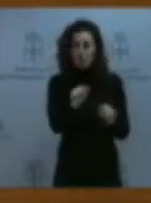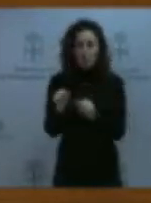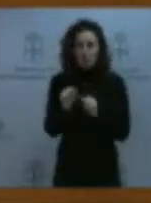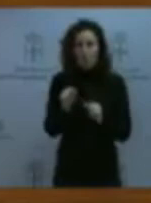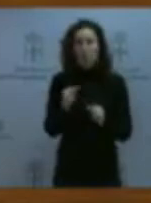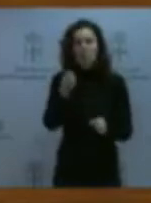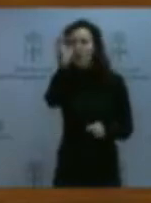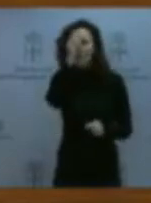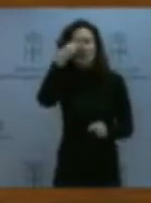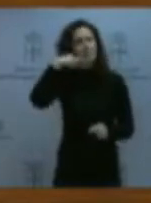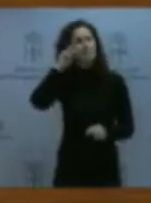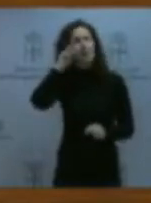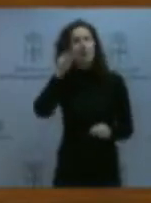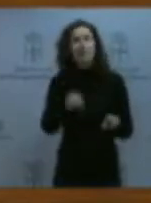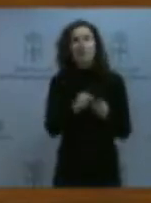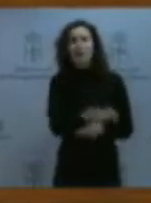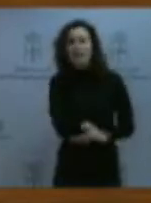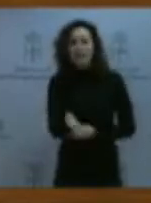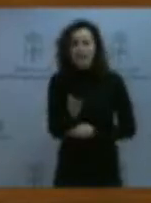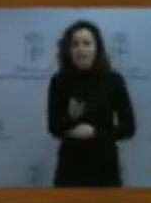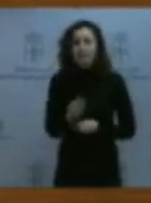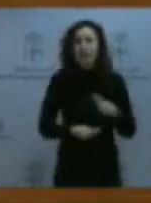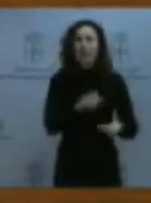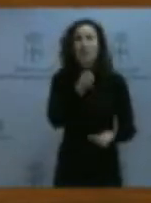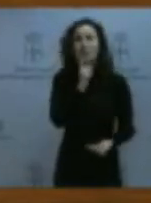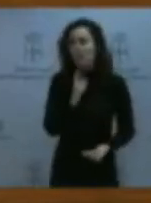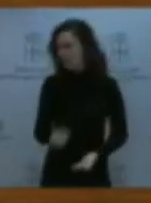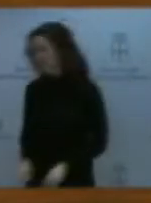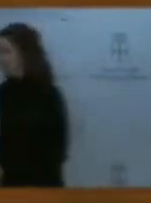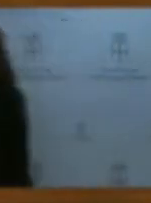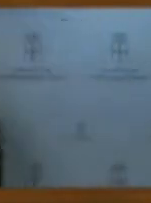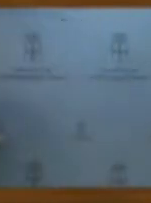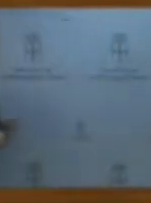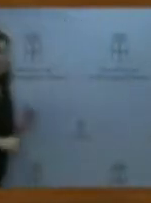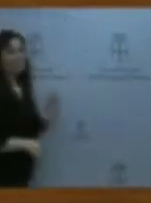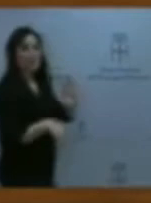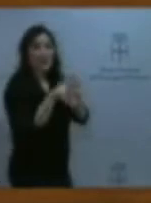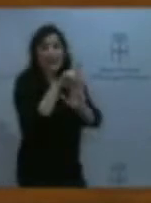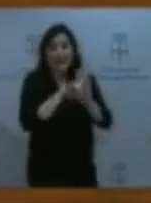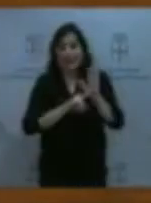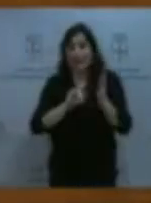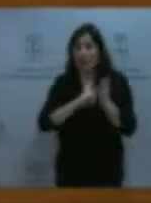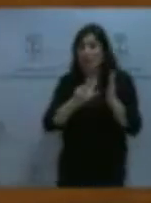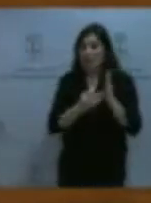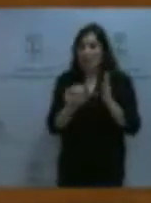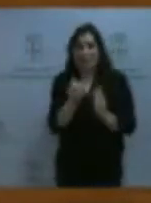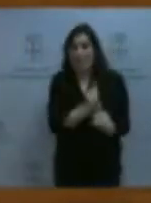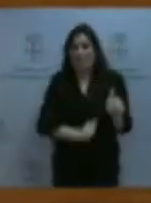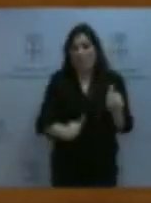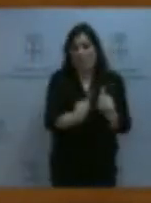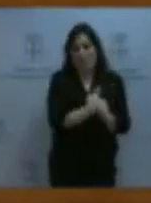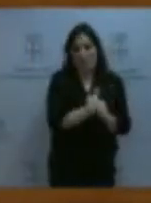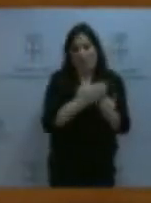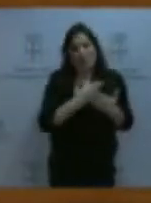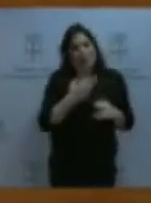tienen que hacer las cosas. El criterio técnico tiene que prevalecer sobre la voluntad política y no podemos permitir que tanto la Consejería